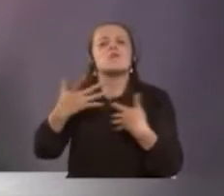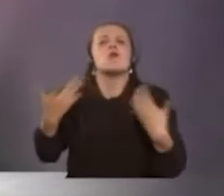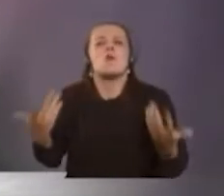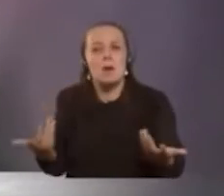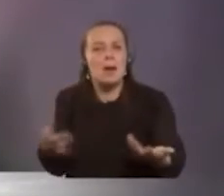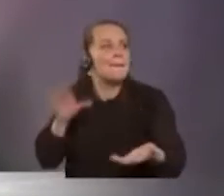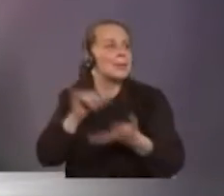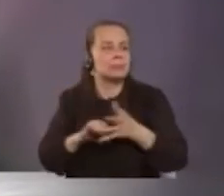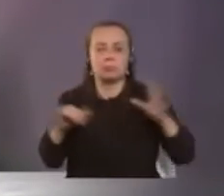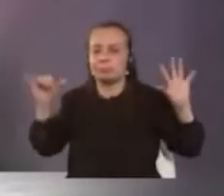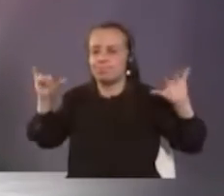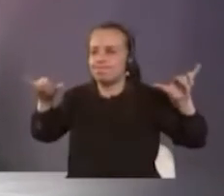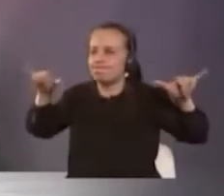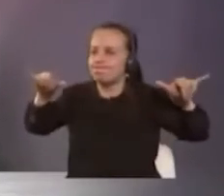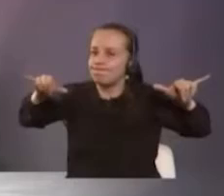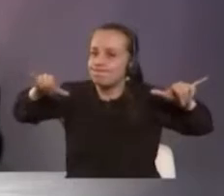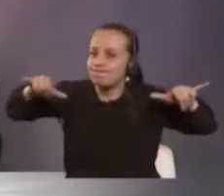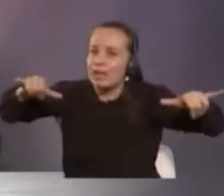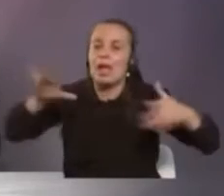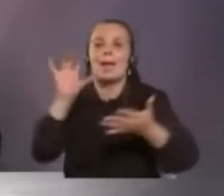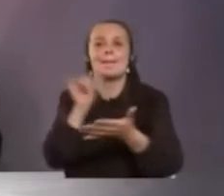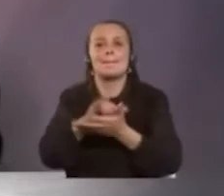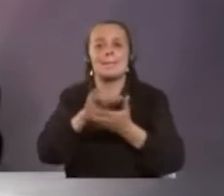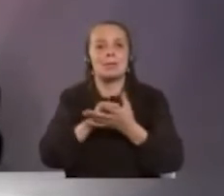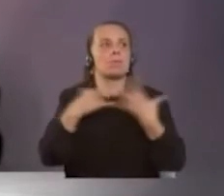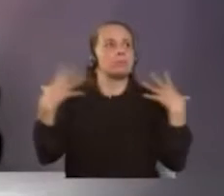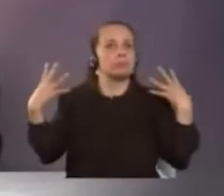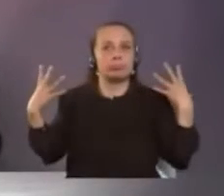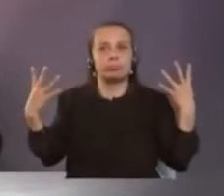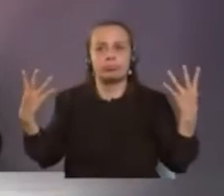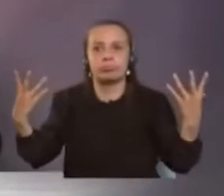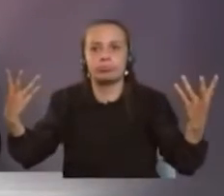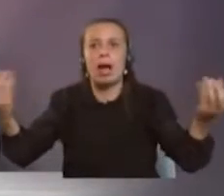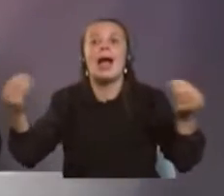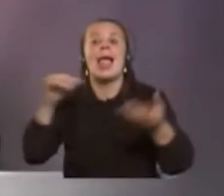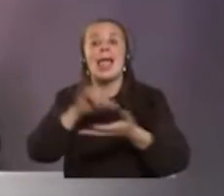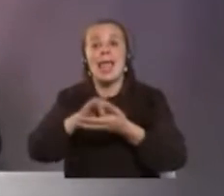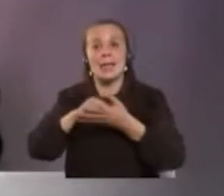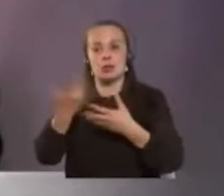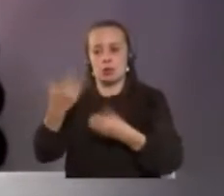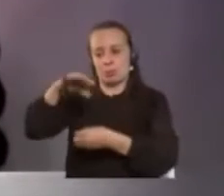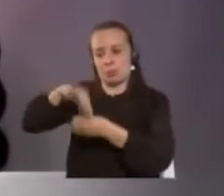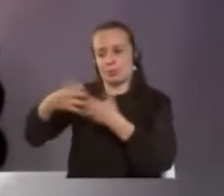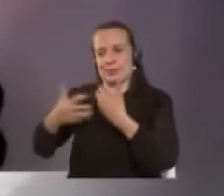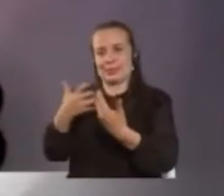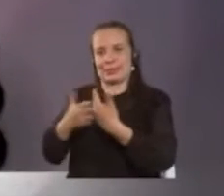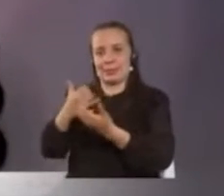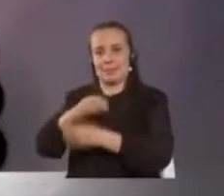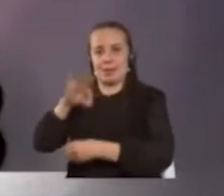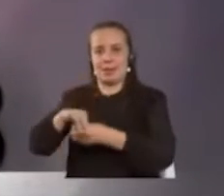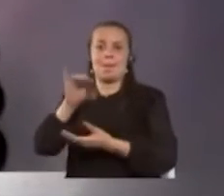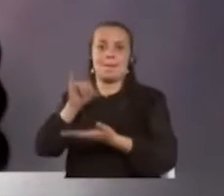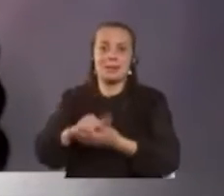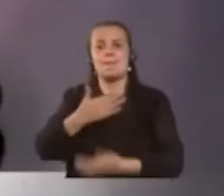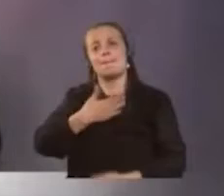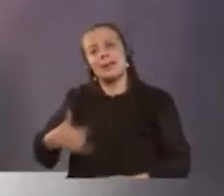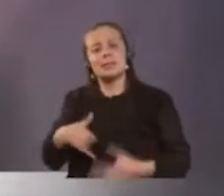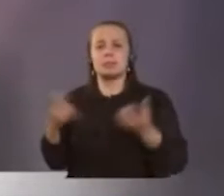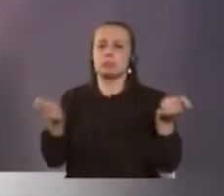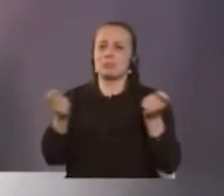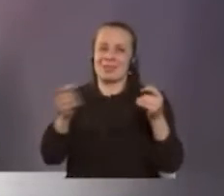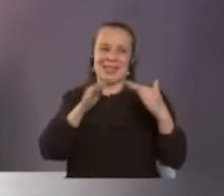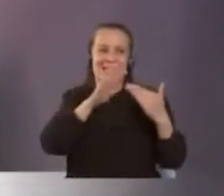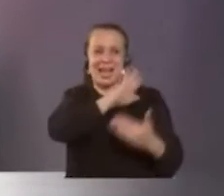mismos con las mismas. O sea, los que han sido los sostenedores en el sistema electoral de los presidentes y del control de la